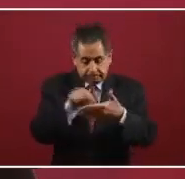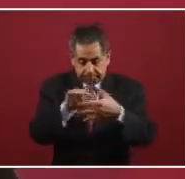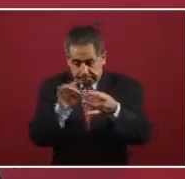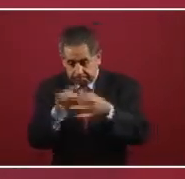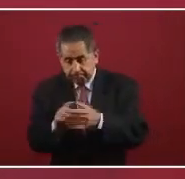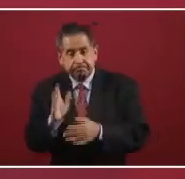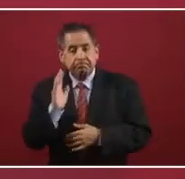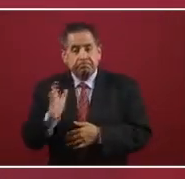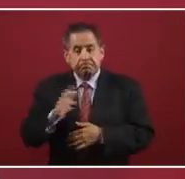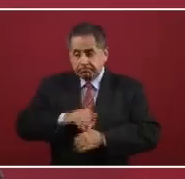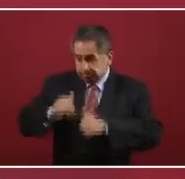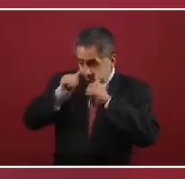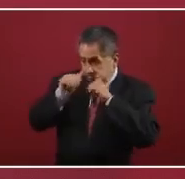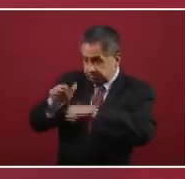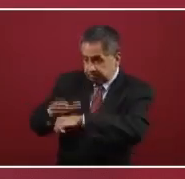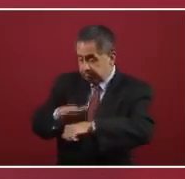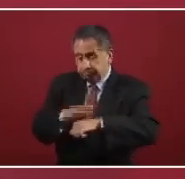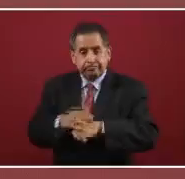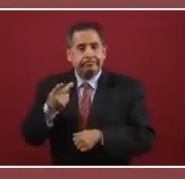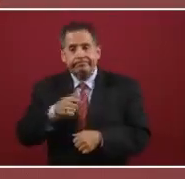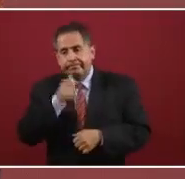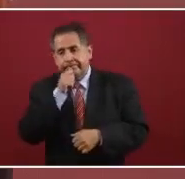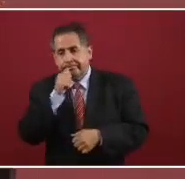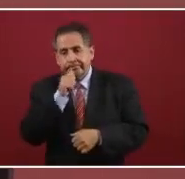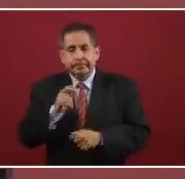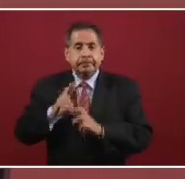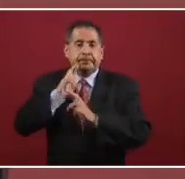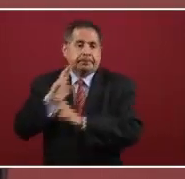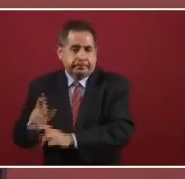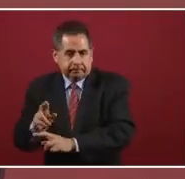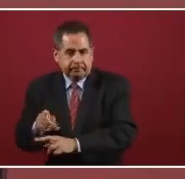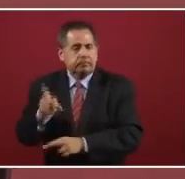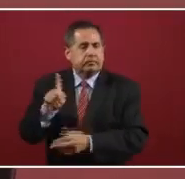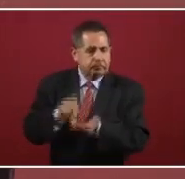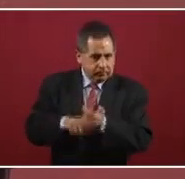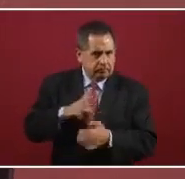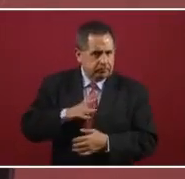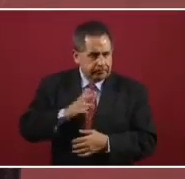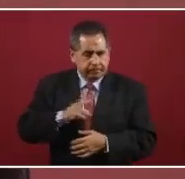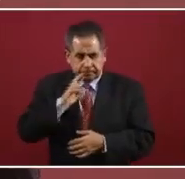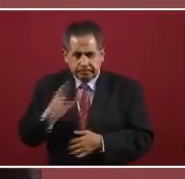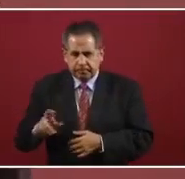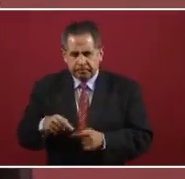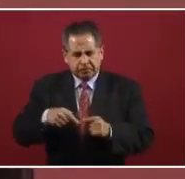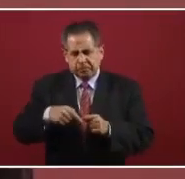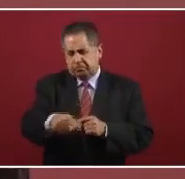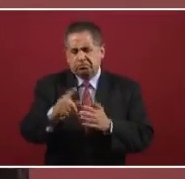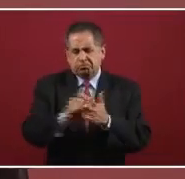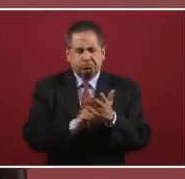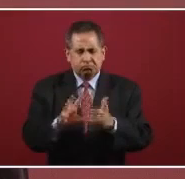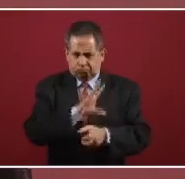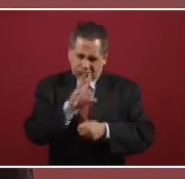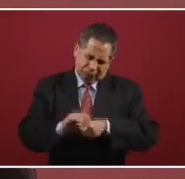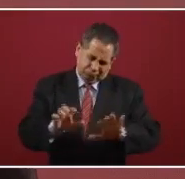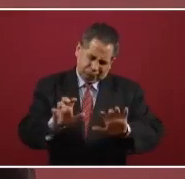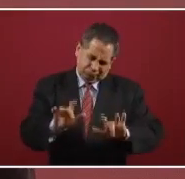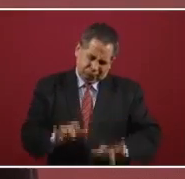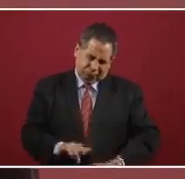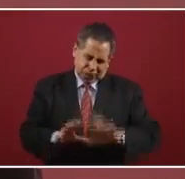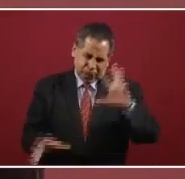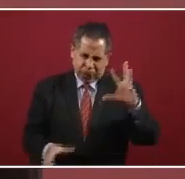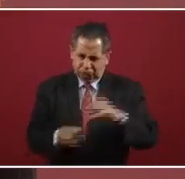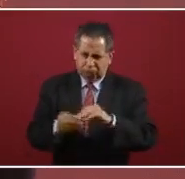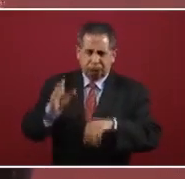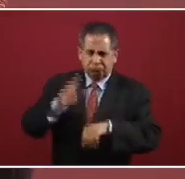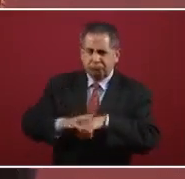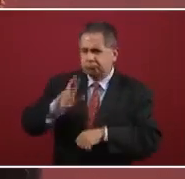ya atendieron a los ciudadanos, pero todavía no suben la respuesta al sistema. Entonces, nosotros en unos cuantos meses seguramente habrá una respuesta